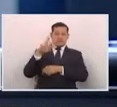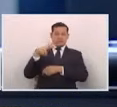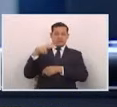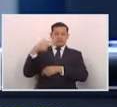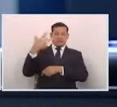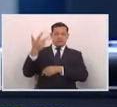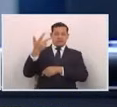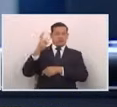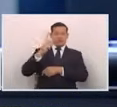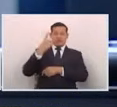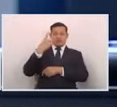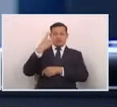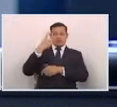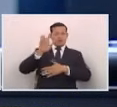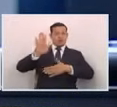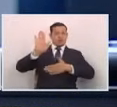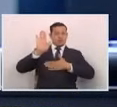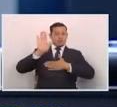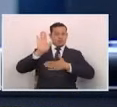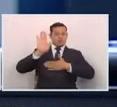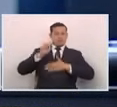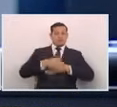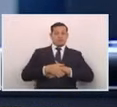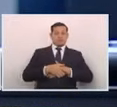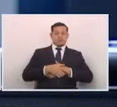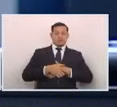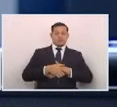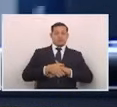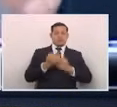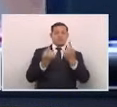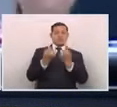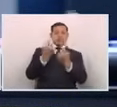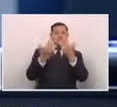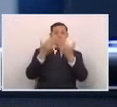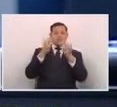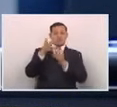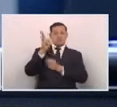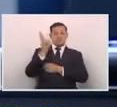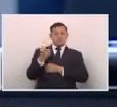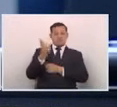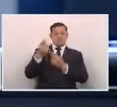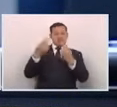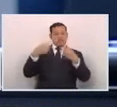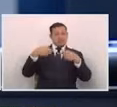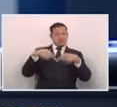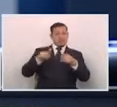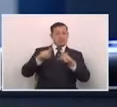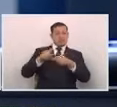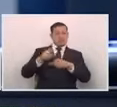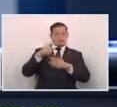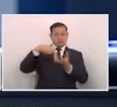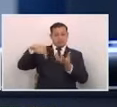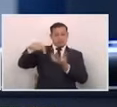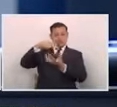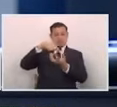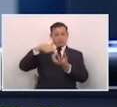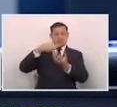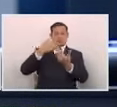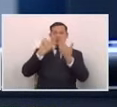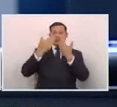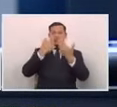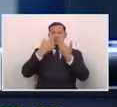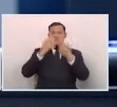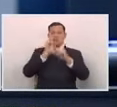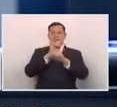Era en incumplirles. ¿En qué se diferencian de los mismos de siempre que ustedes tanto